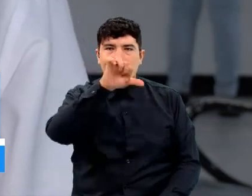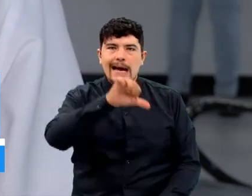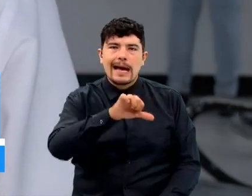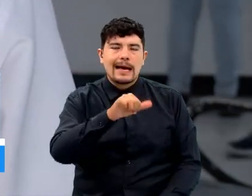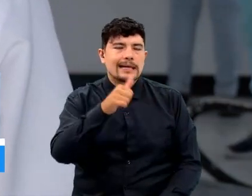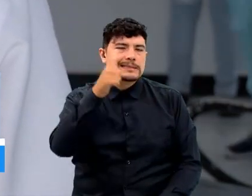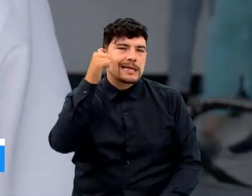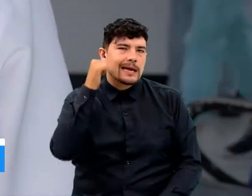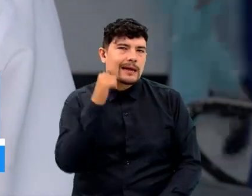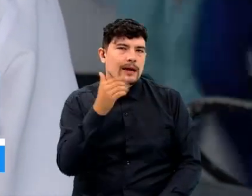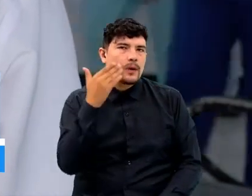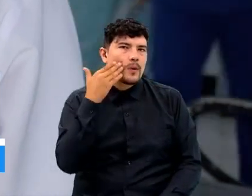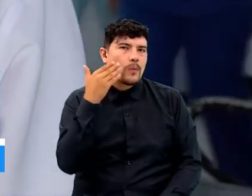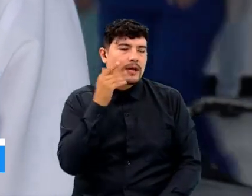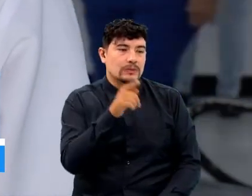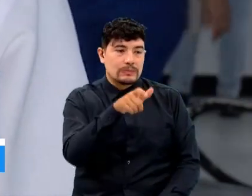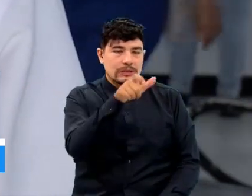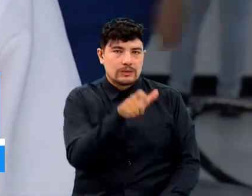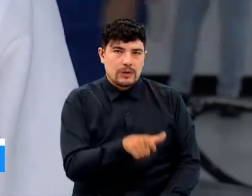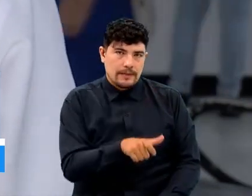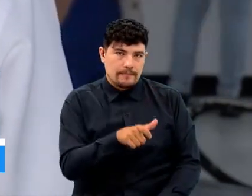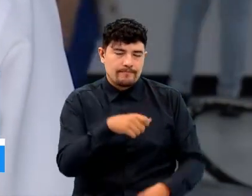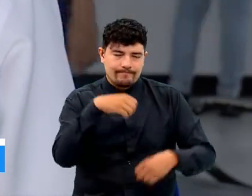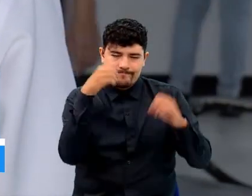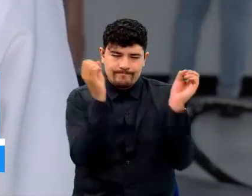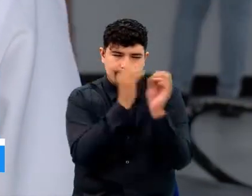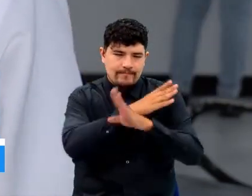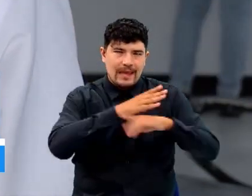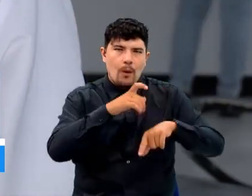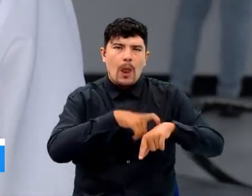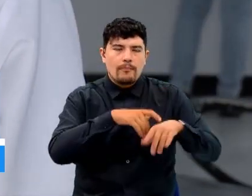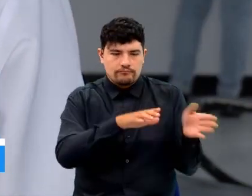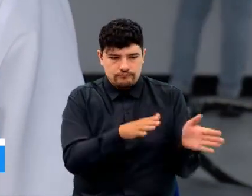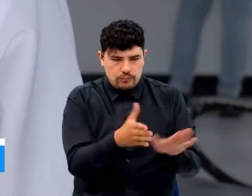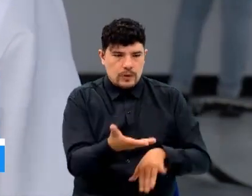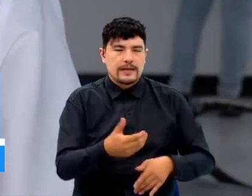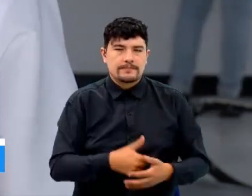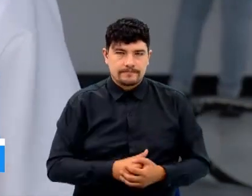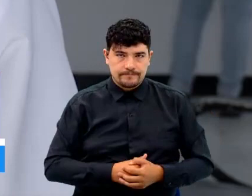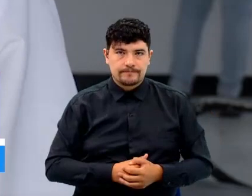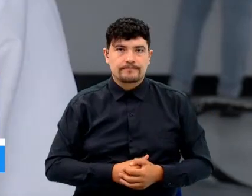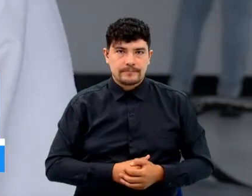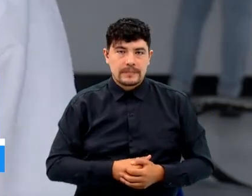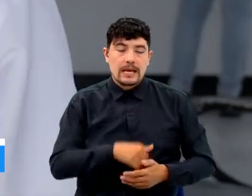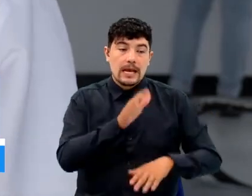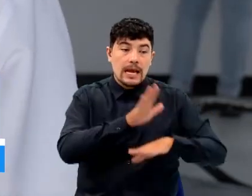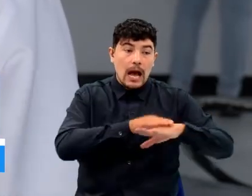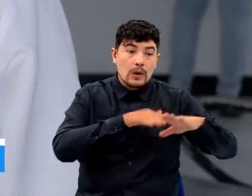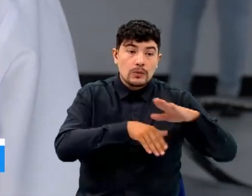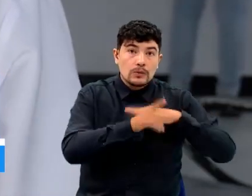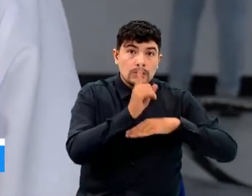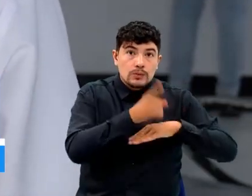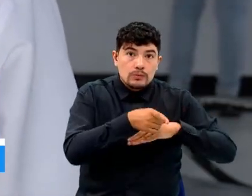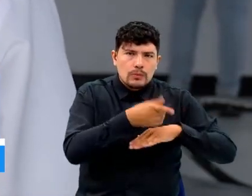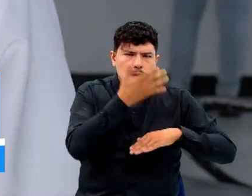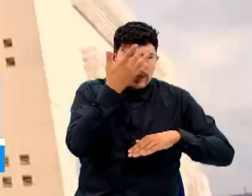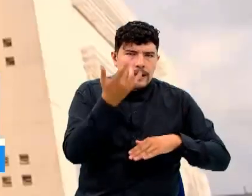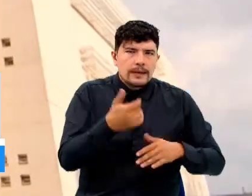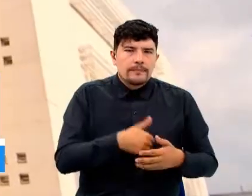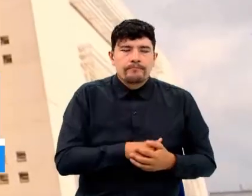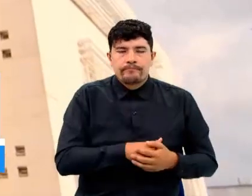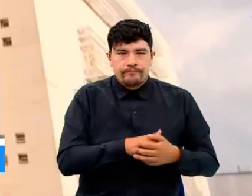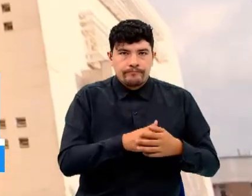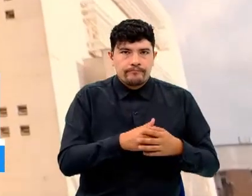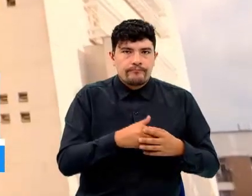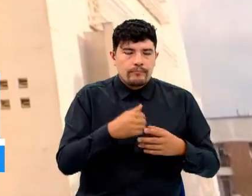horas de la madrugada fallece secundario al trauma y a las consecuencias posteriores al trauma cierto